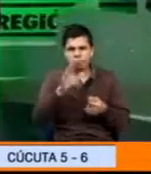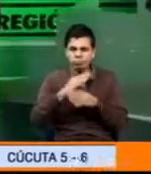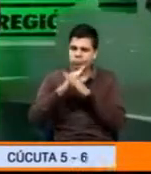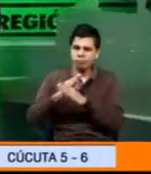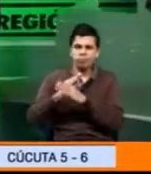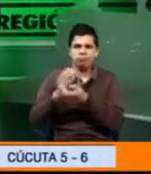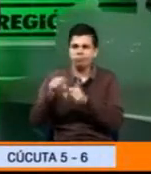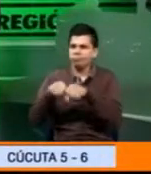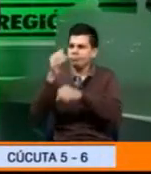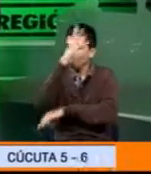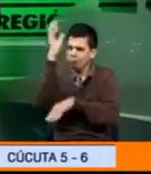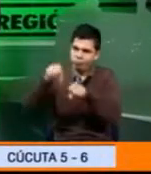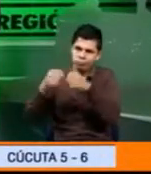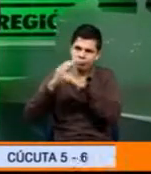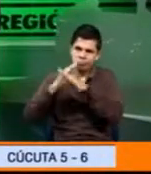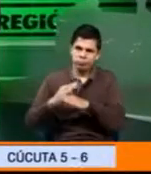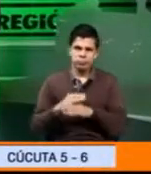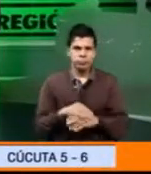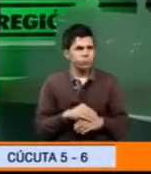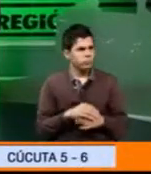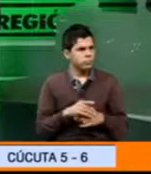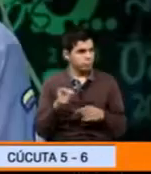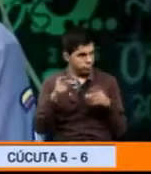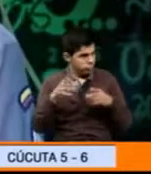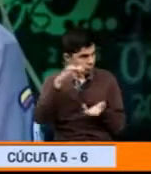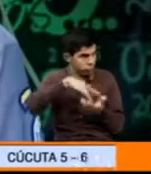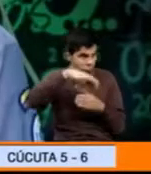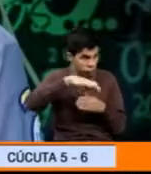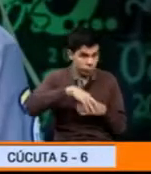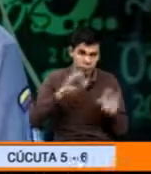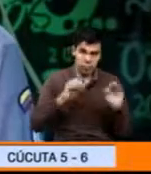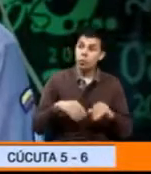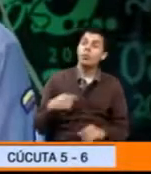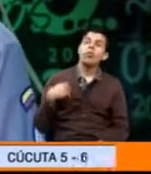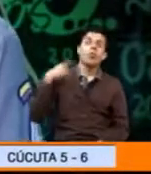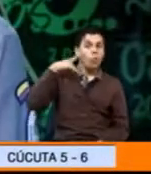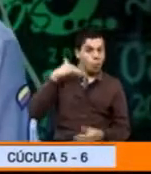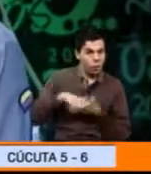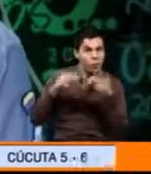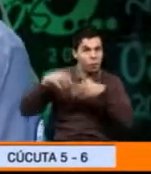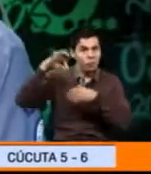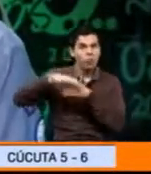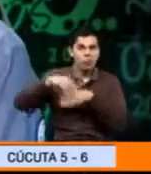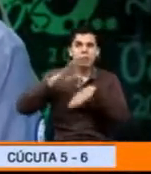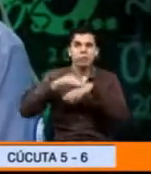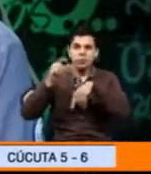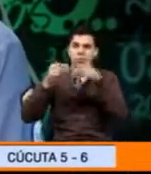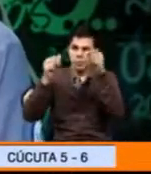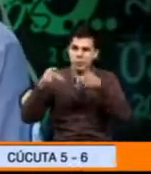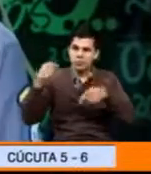acaben. ¿Y es que eso allá no da votos? Sí, muchos. Yo pensaría que eso también da votos. Yo les he comentado a algunos,